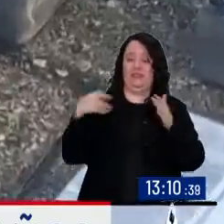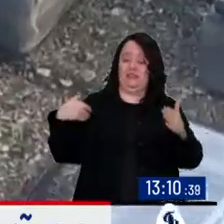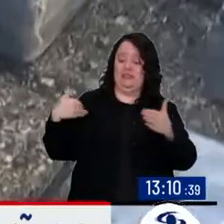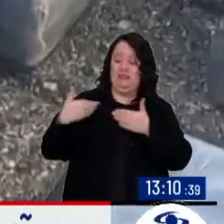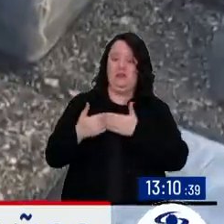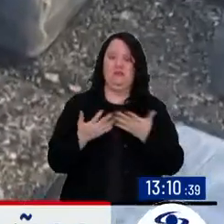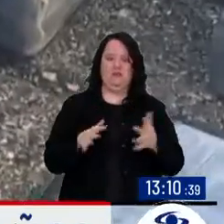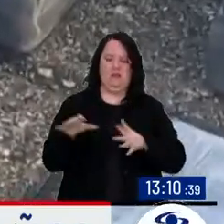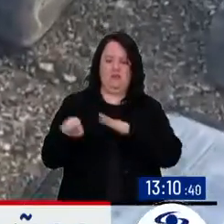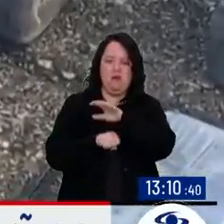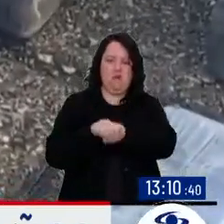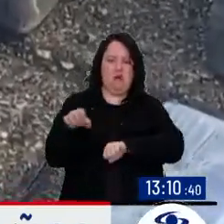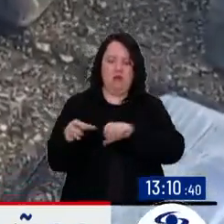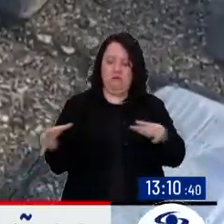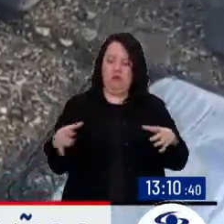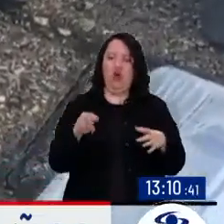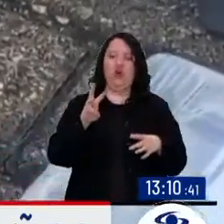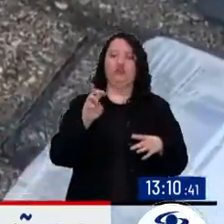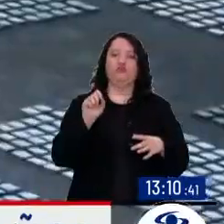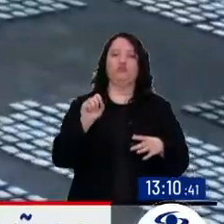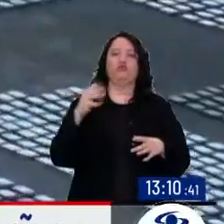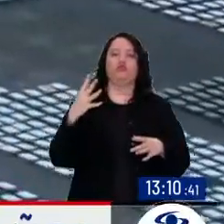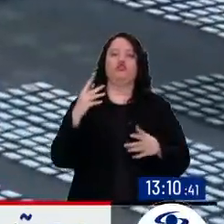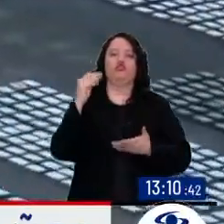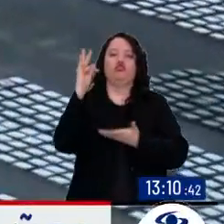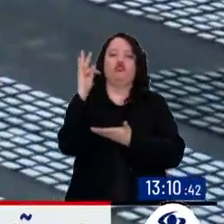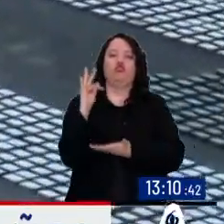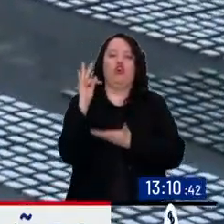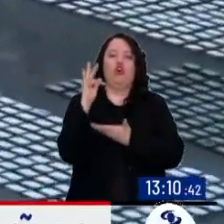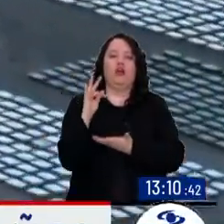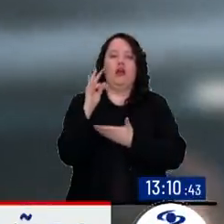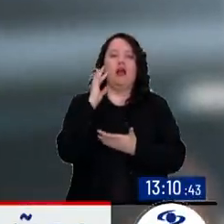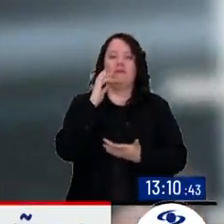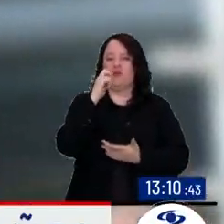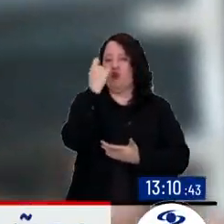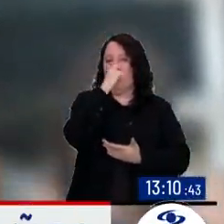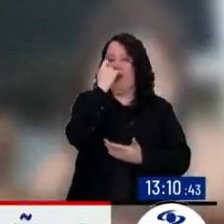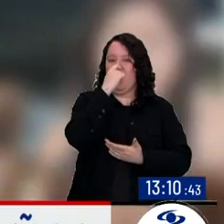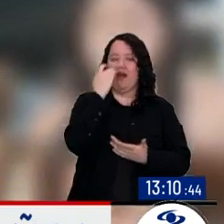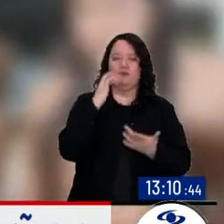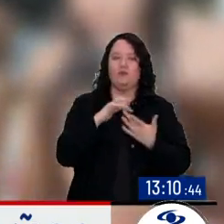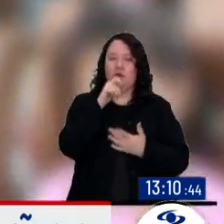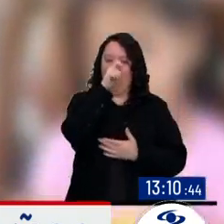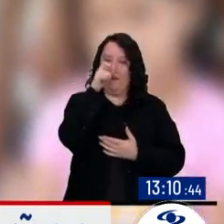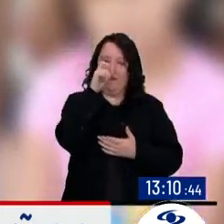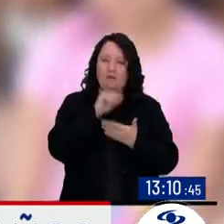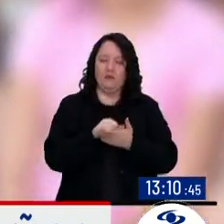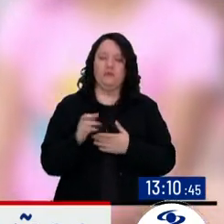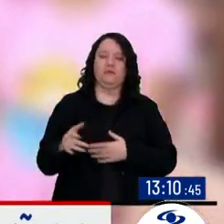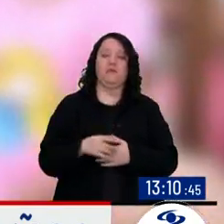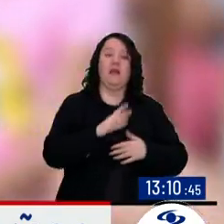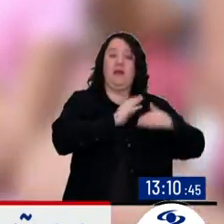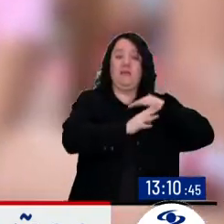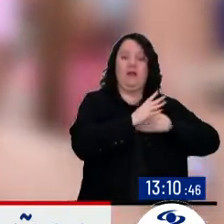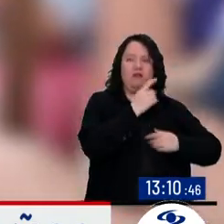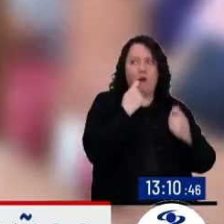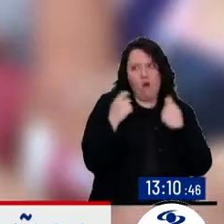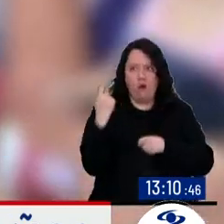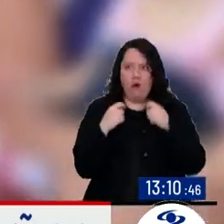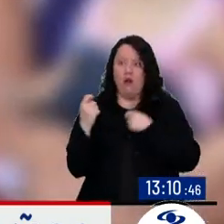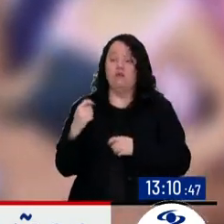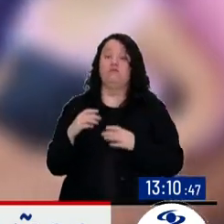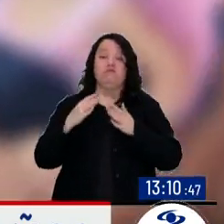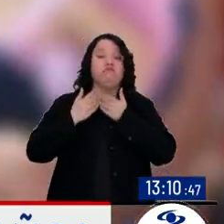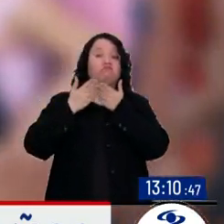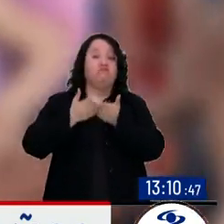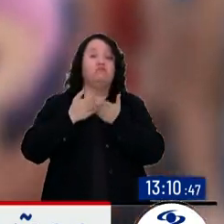incautado alrededor de 8.4 toneladas de clorhidrato de cocaína. En cuanto al tráfico de migrantes, la Armada reveló que ha rescatado en alta